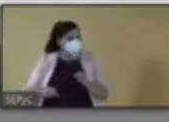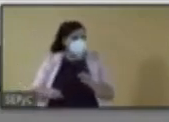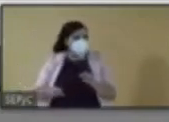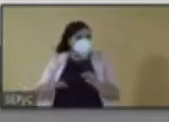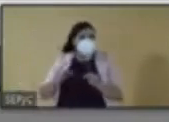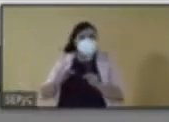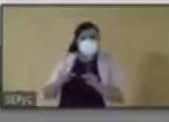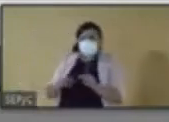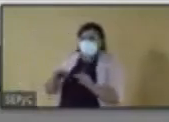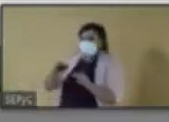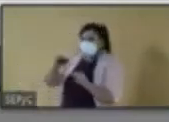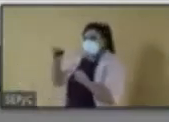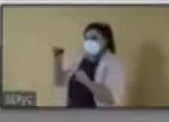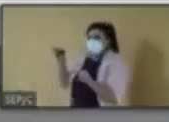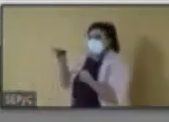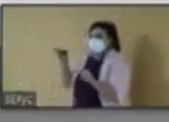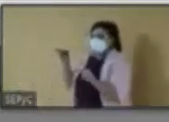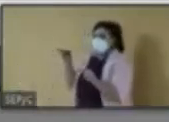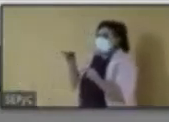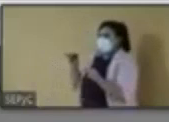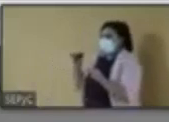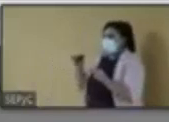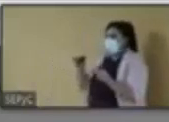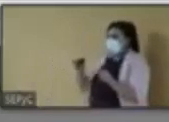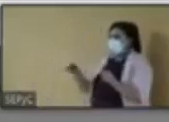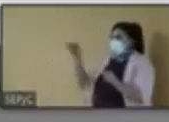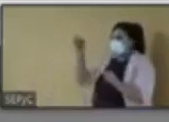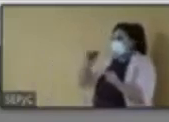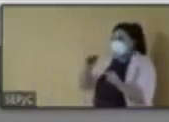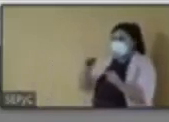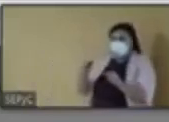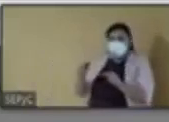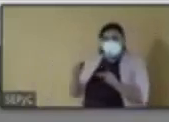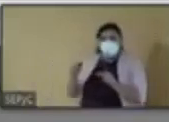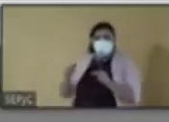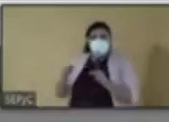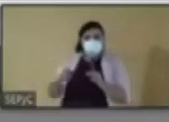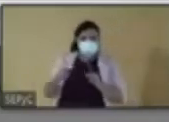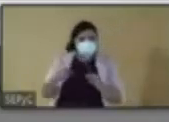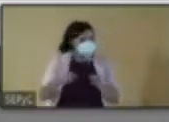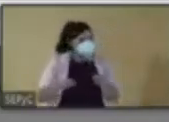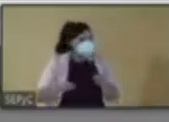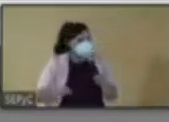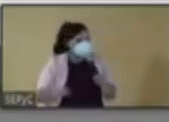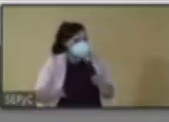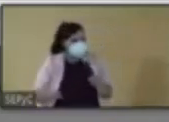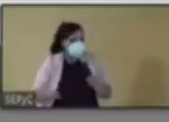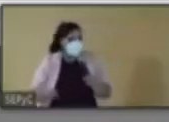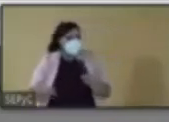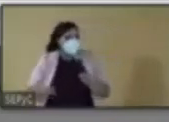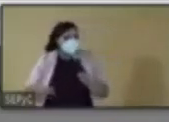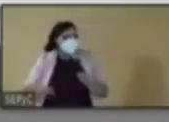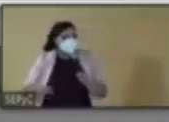público. Entonces, ¿hasta ahí termina el proceso? No. El proceso para enviarla correctamente es el